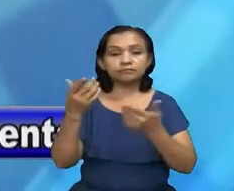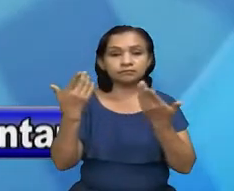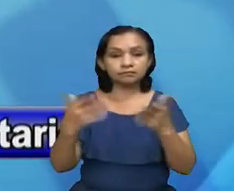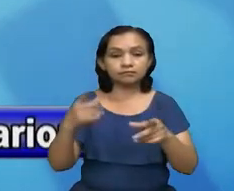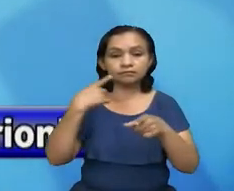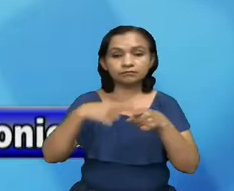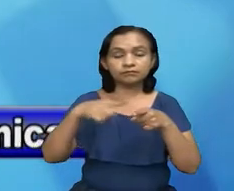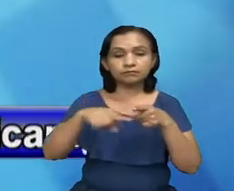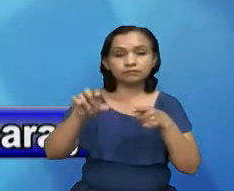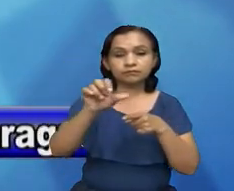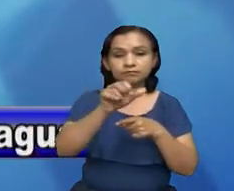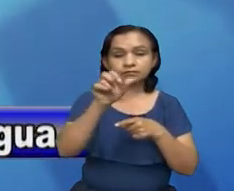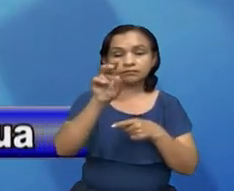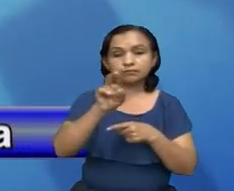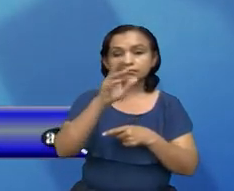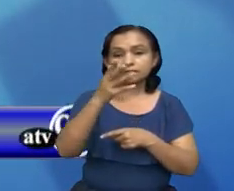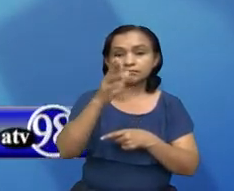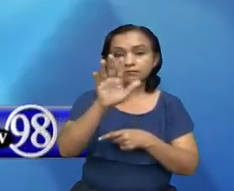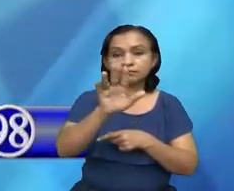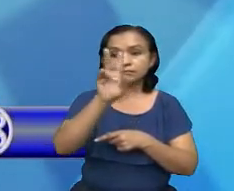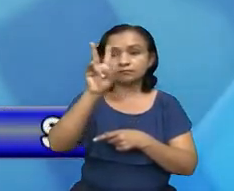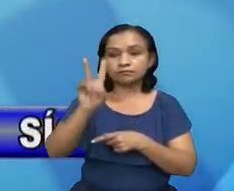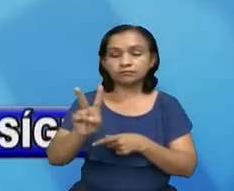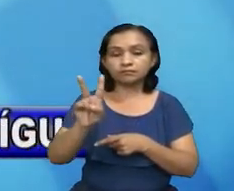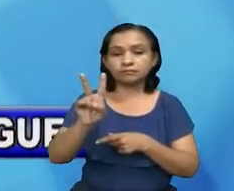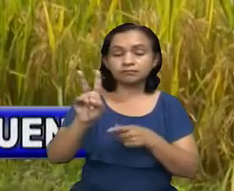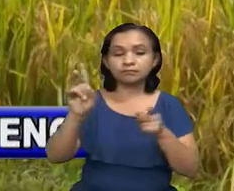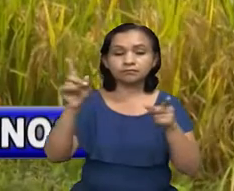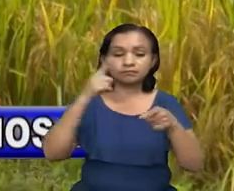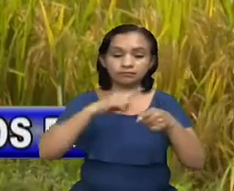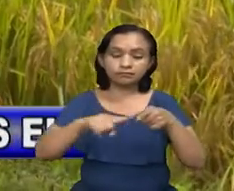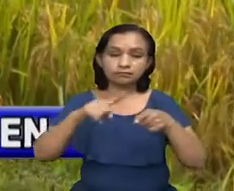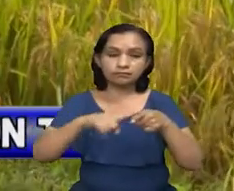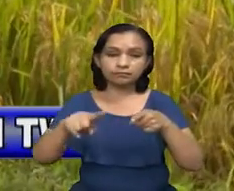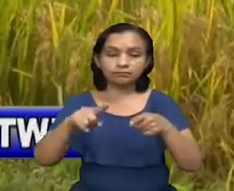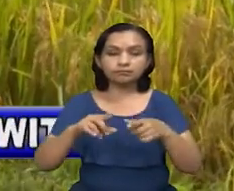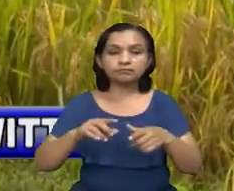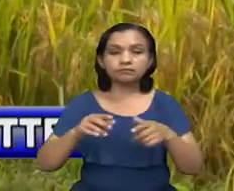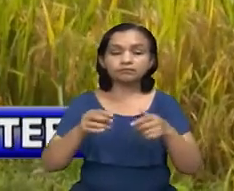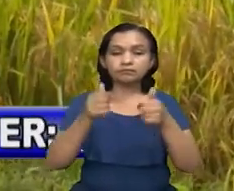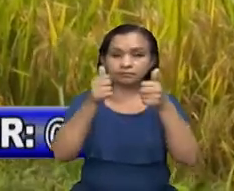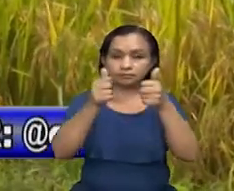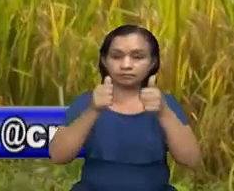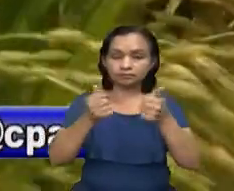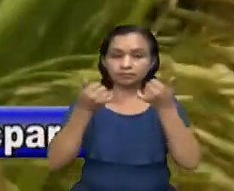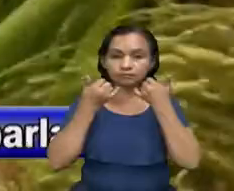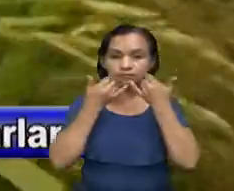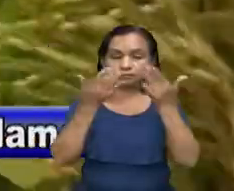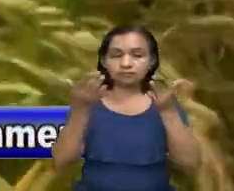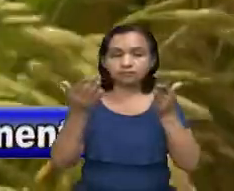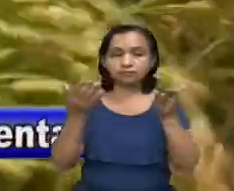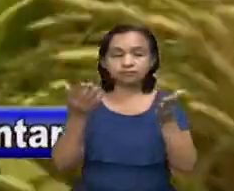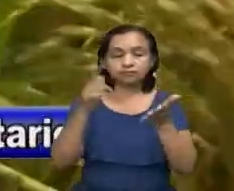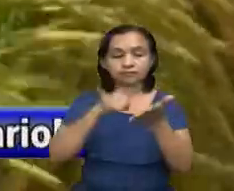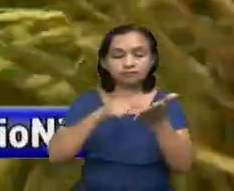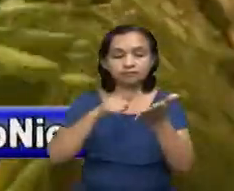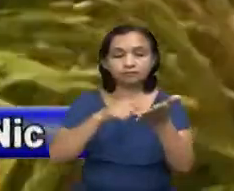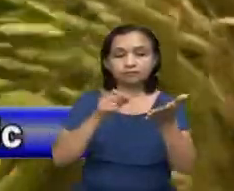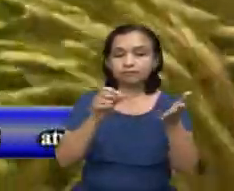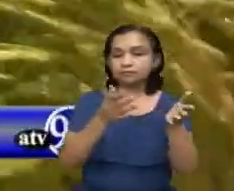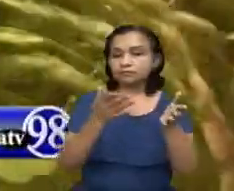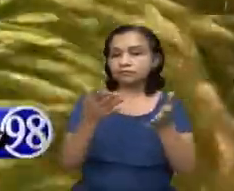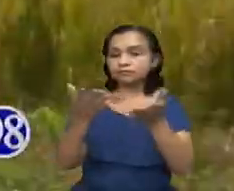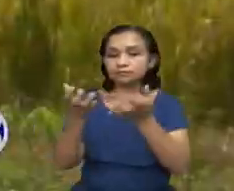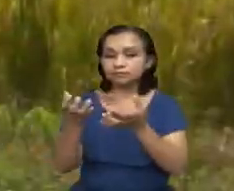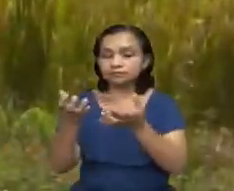ya 61.952 pensiones reducidas. Anunció el lanzamiento de la estrategia de arroz de riego y secano que